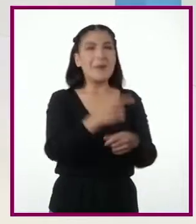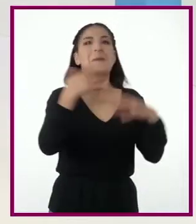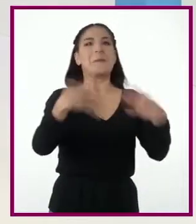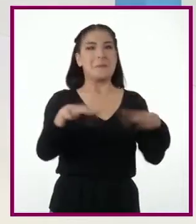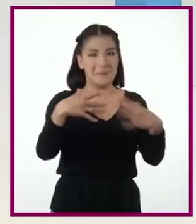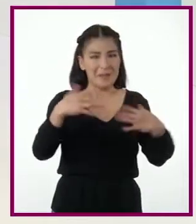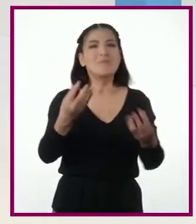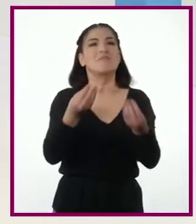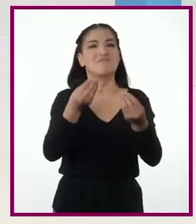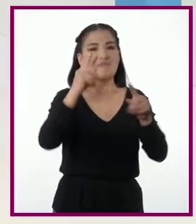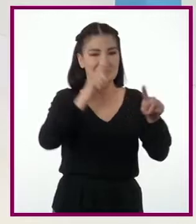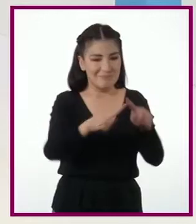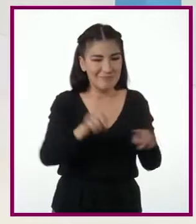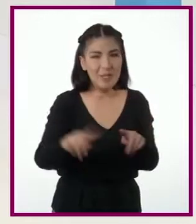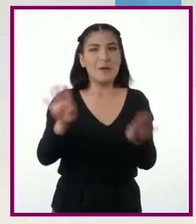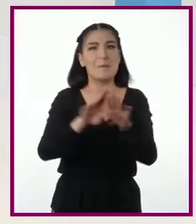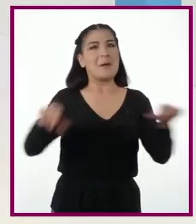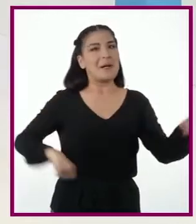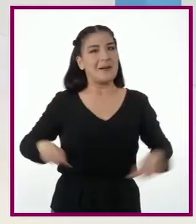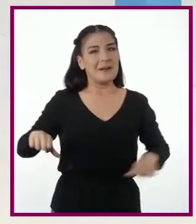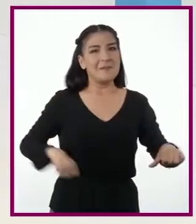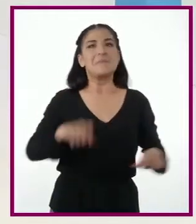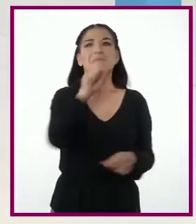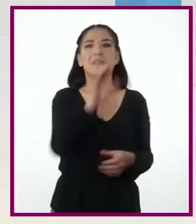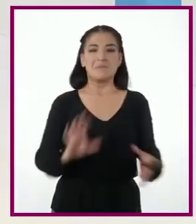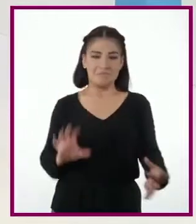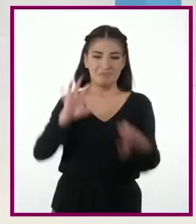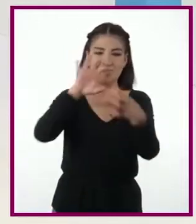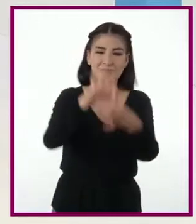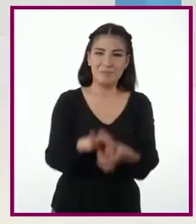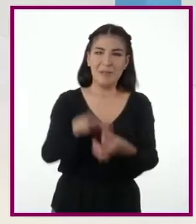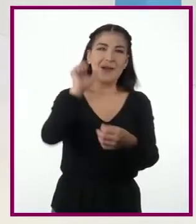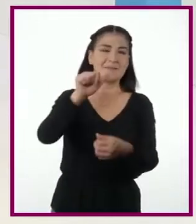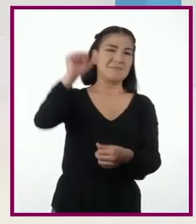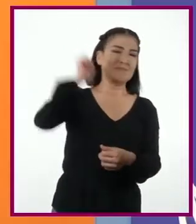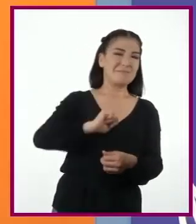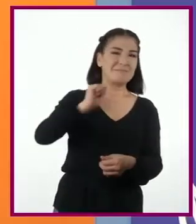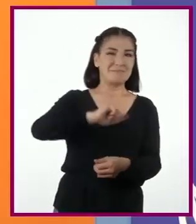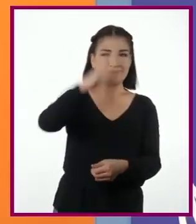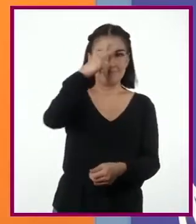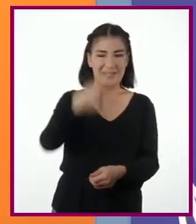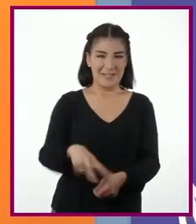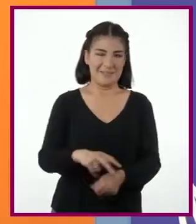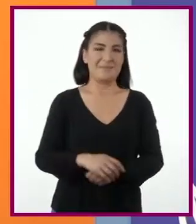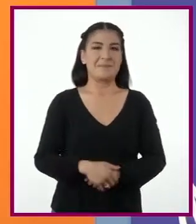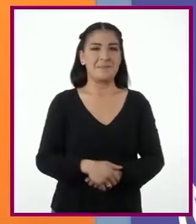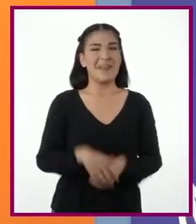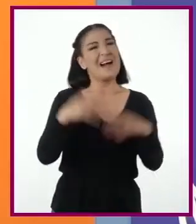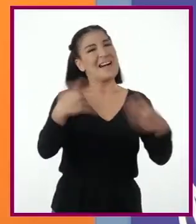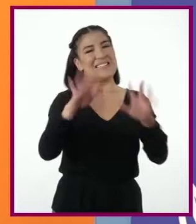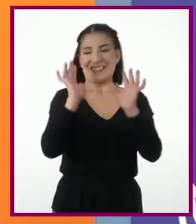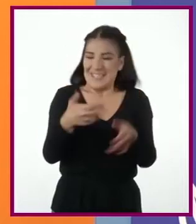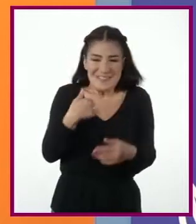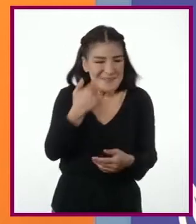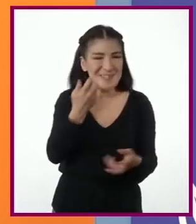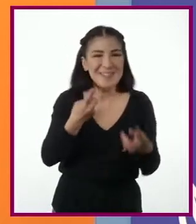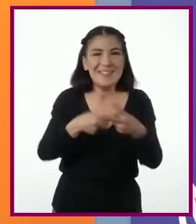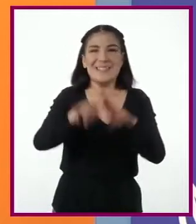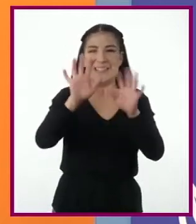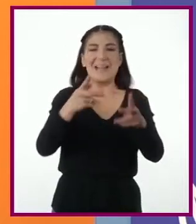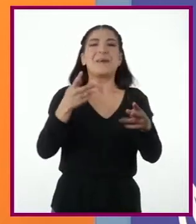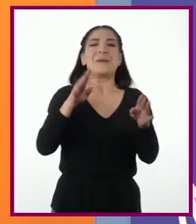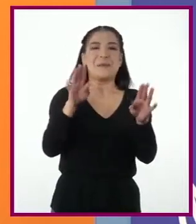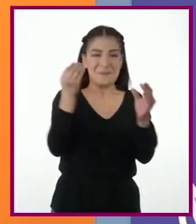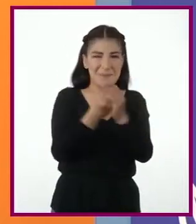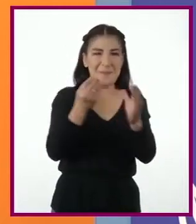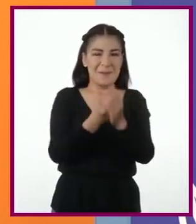actividades cotidianas que se conectan con nuestro pasado del México Antiguo. Pues ya quiero que entremos en materia,